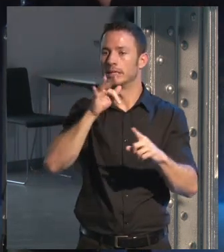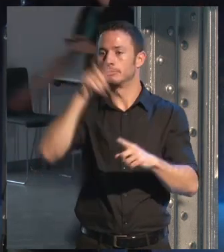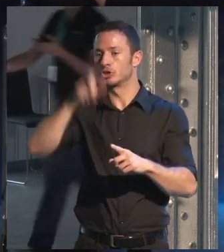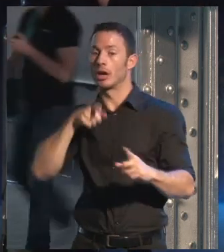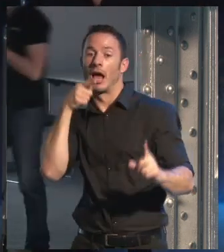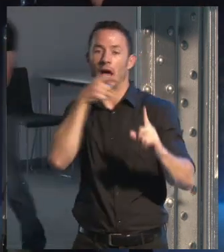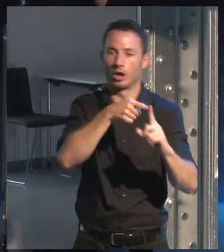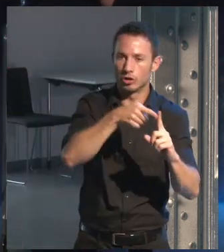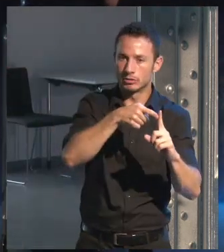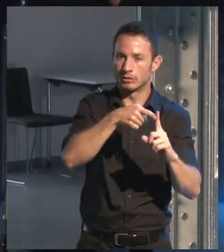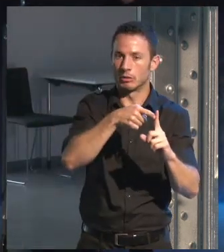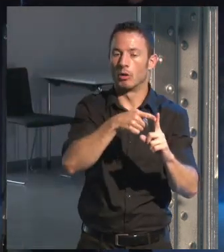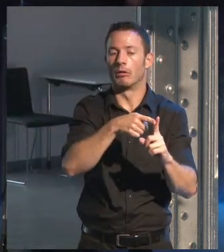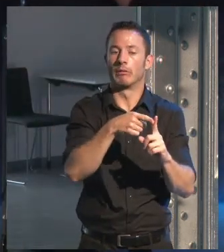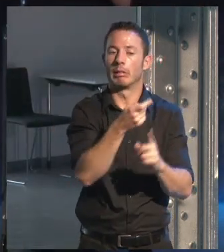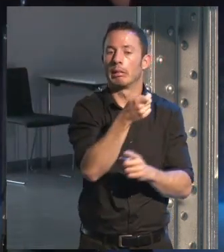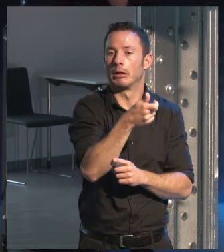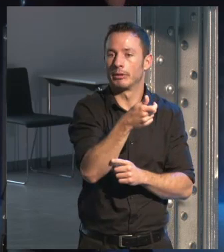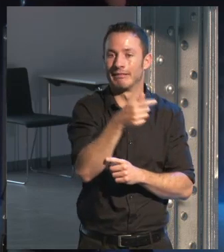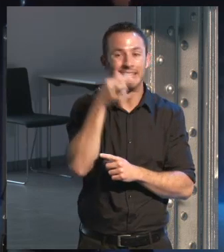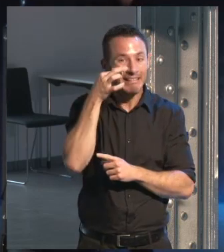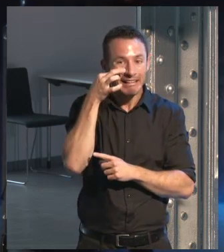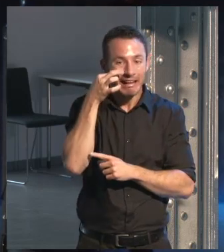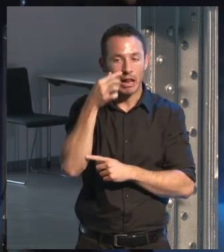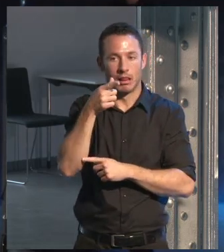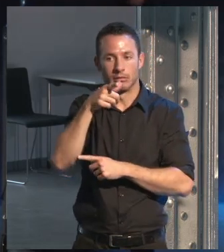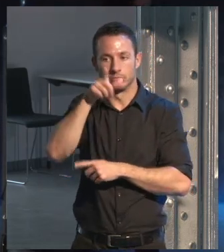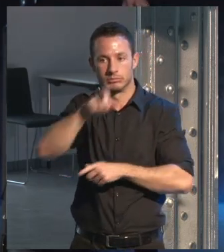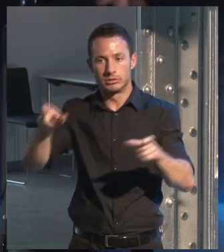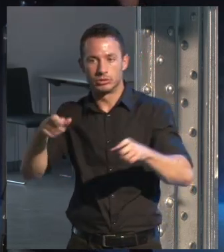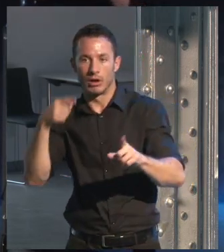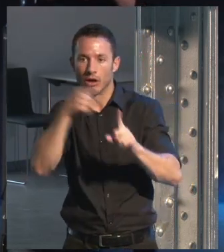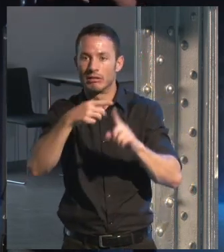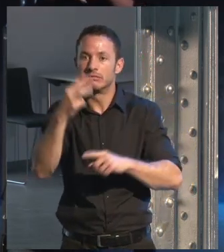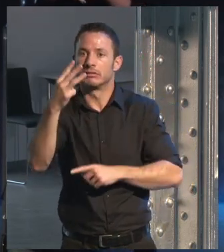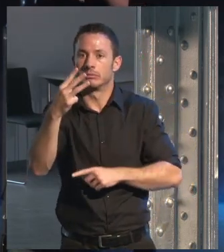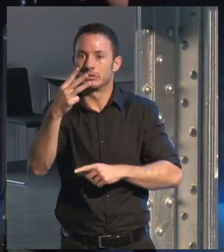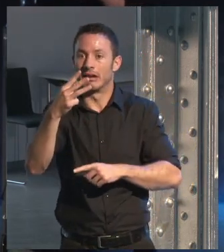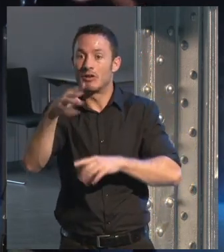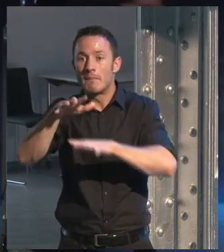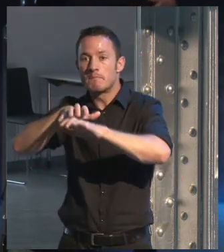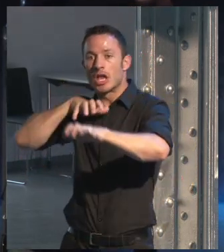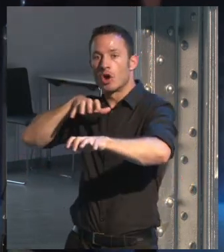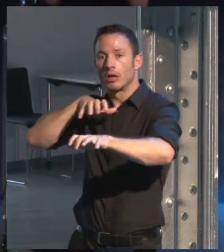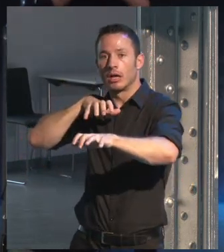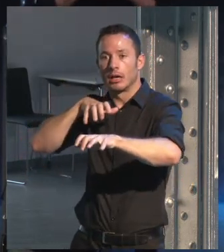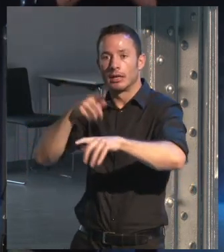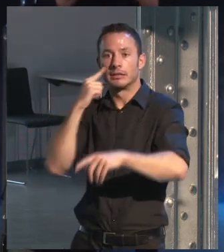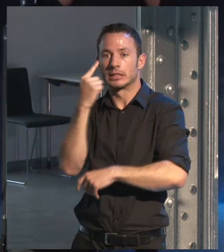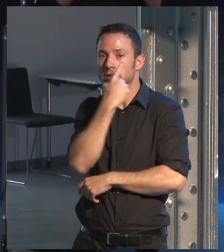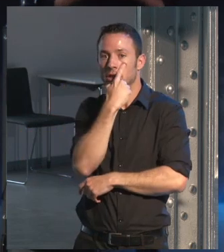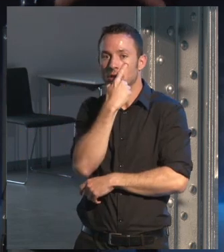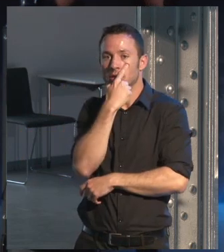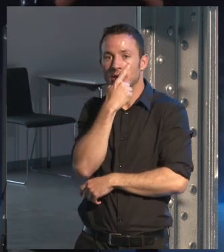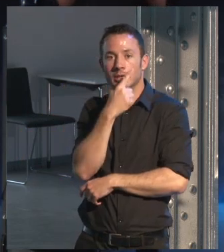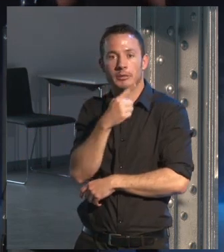es una minoría. Al final son tres niños los que le están acosando, la protagonista la que lo está sufriendo, pero hay una inmensa mayoría que son testigos y